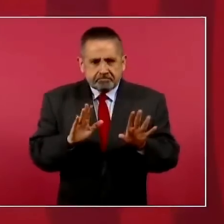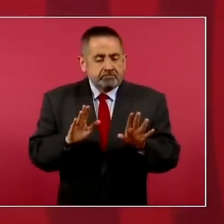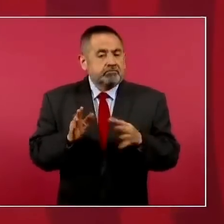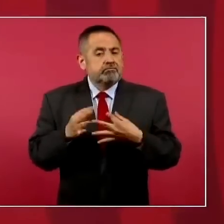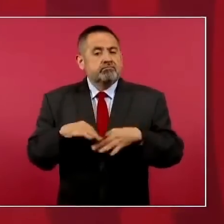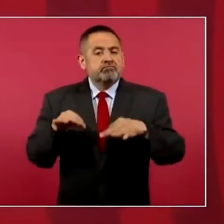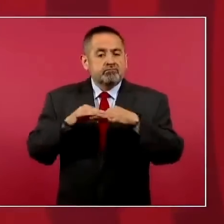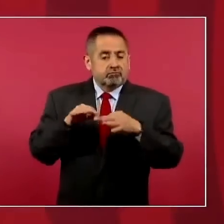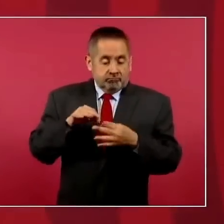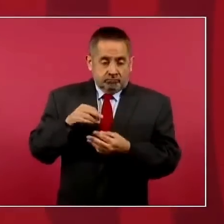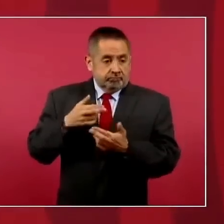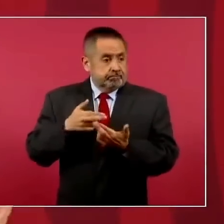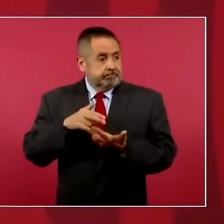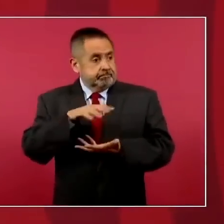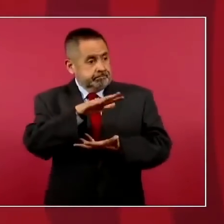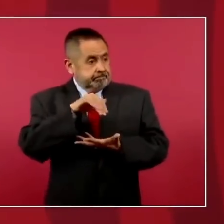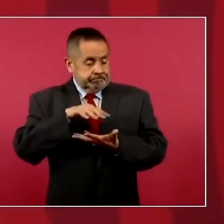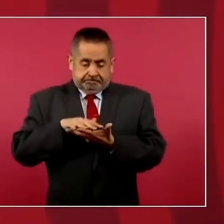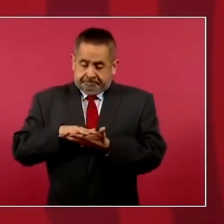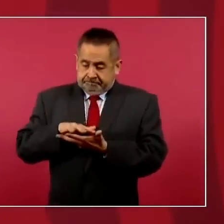y todo lo ahorrado,